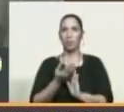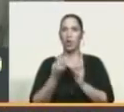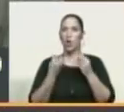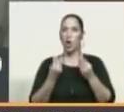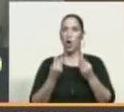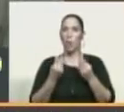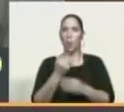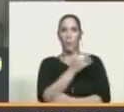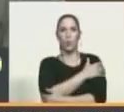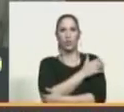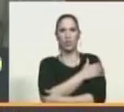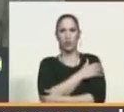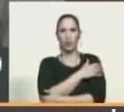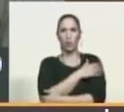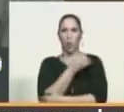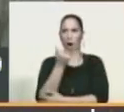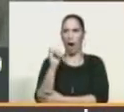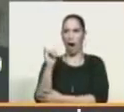derecha